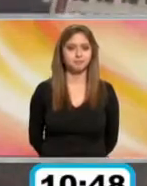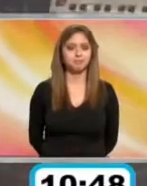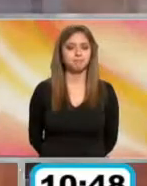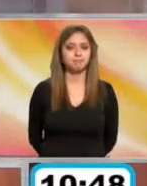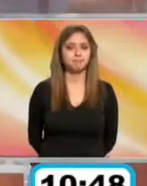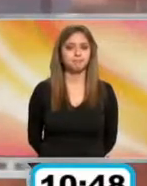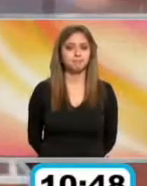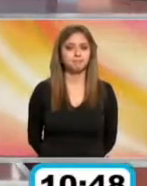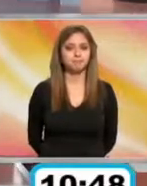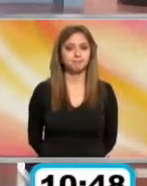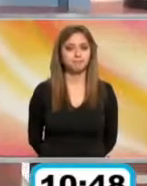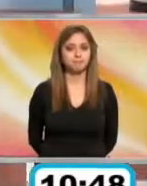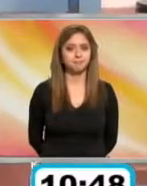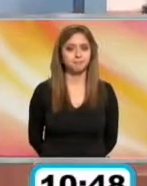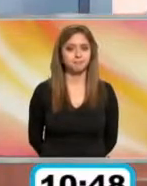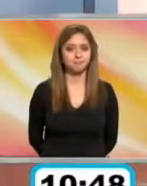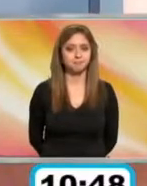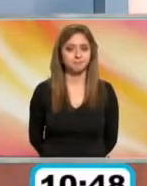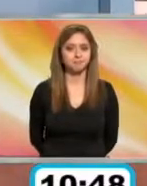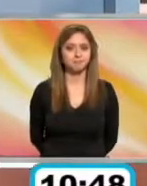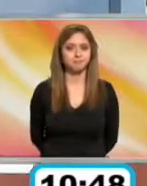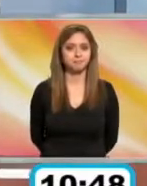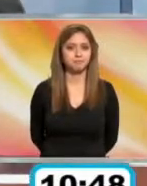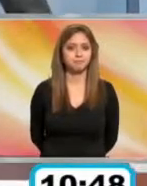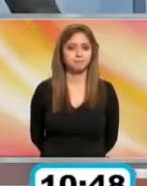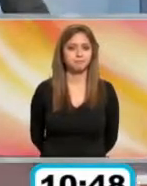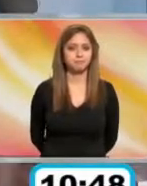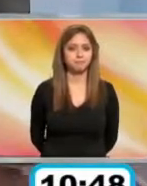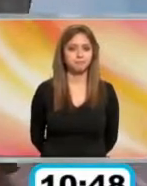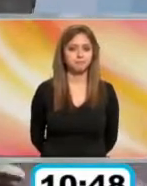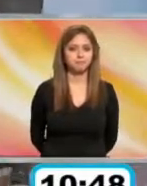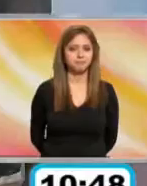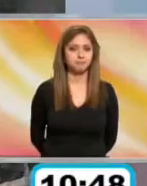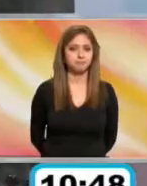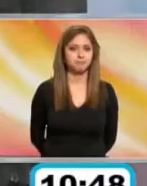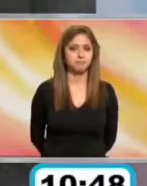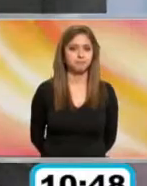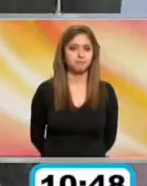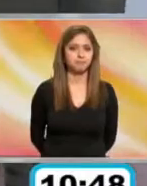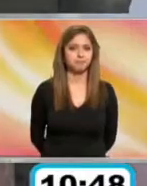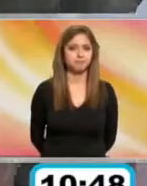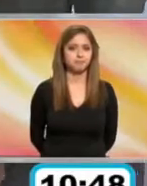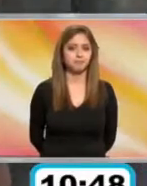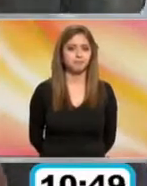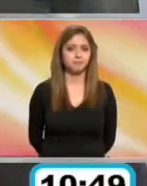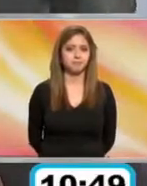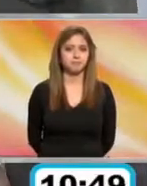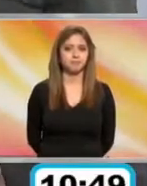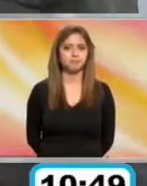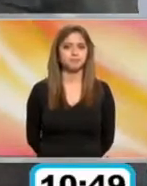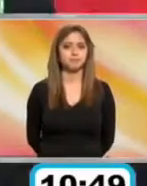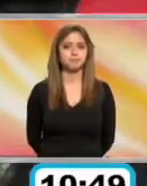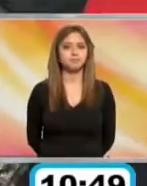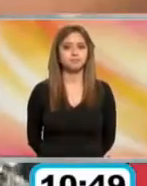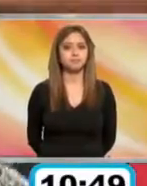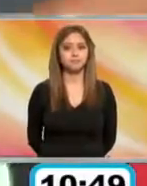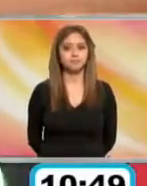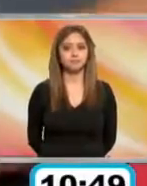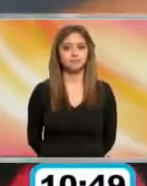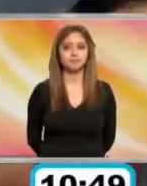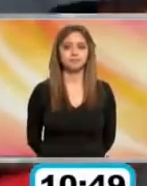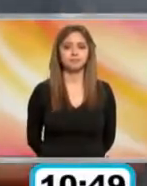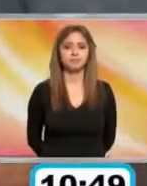Hace 10 inviernos que no sé nada de ti. Aquí no se detuvo el tiempo.